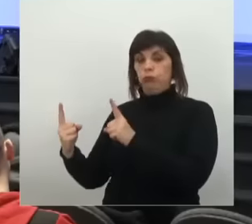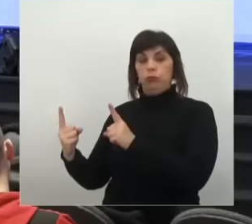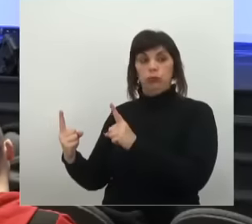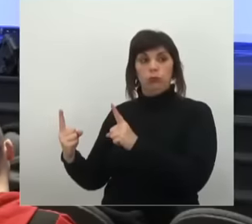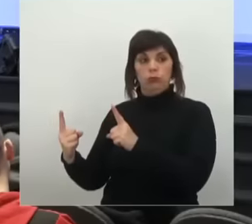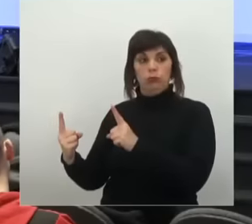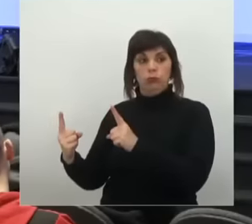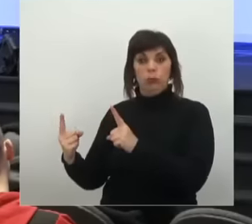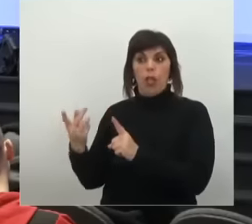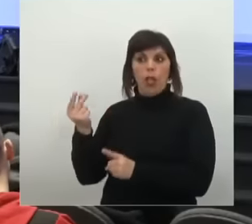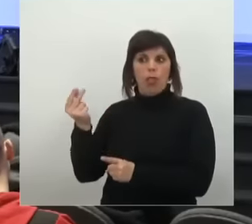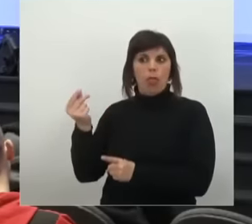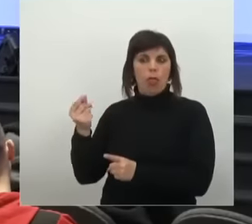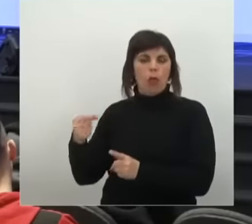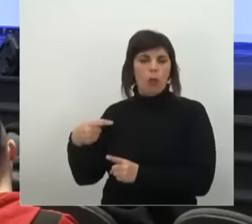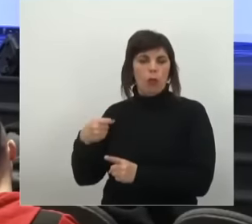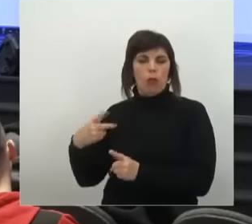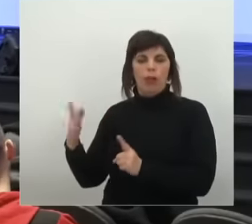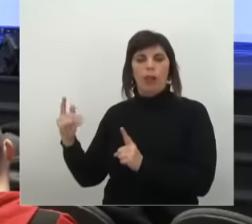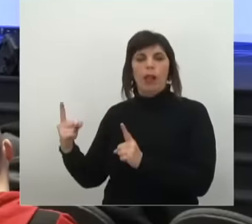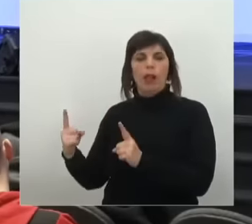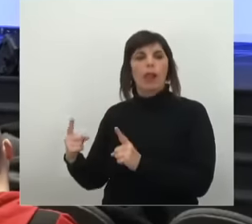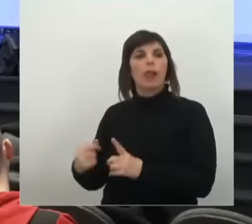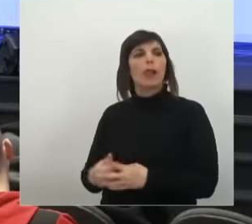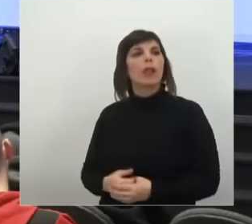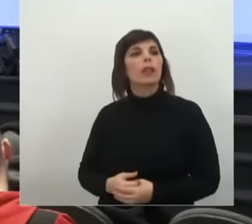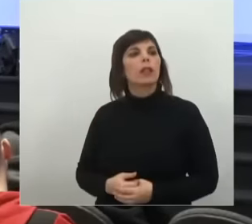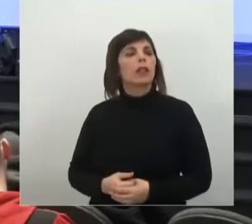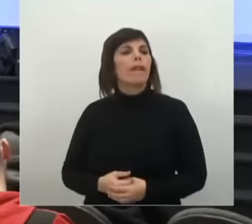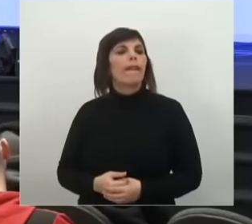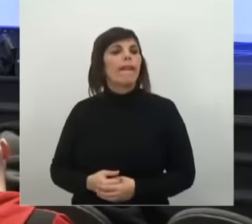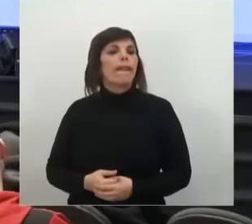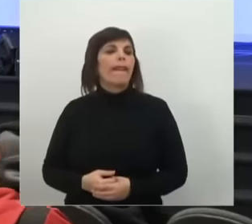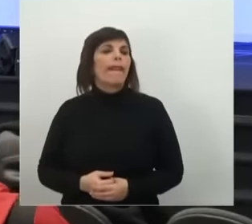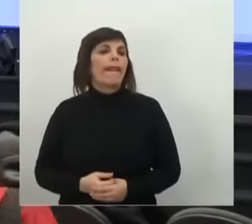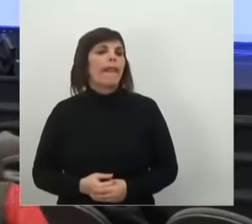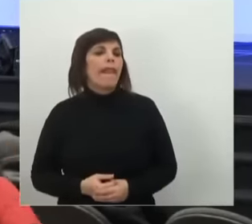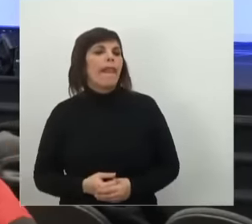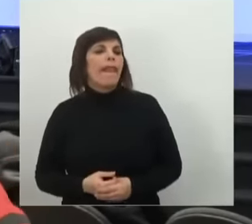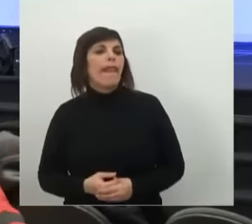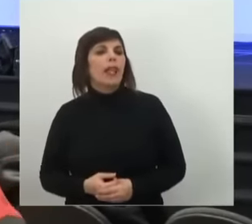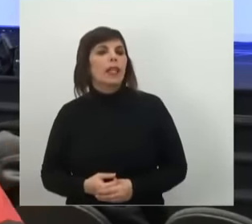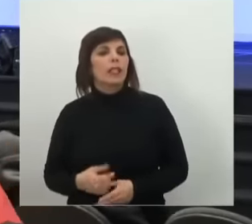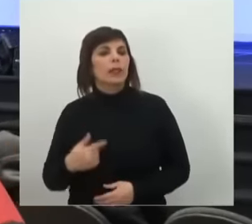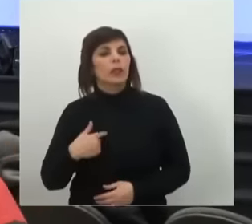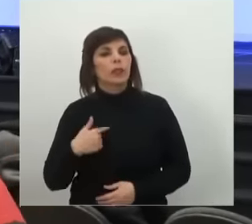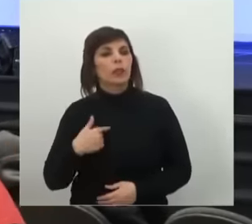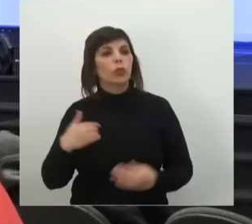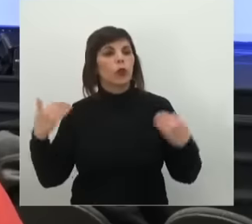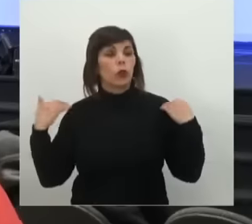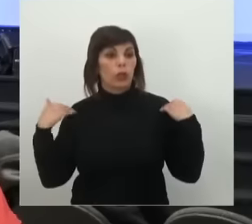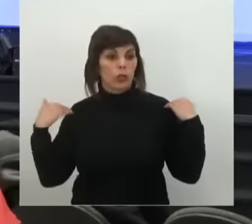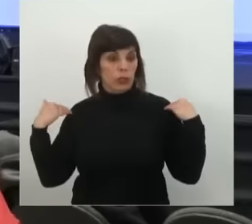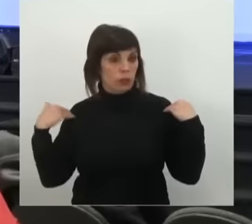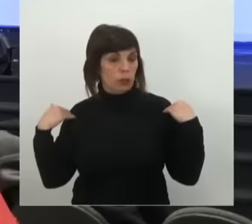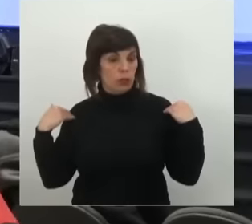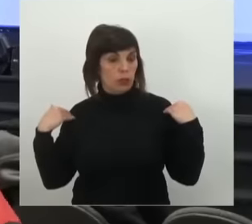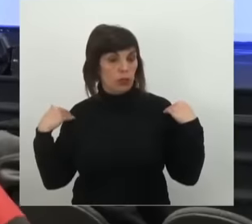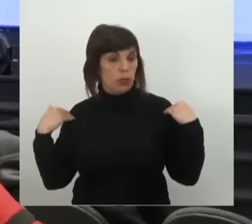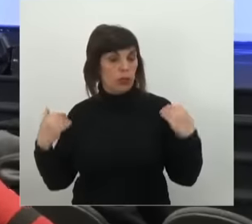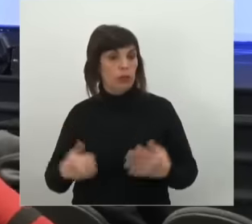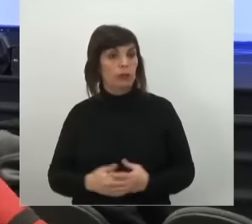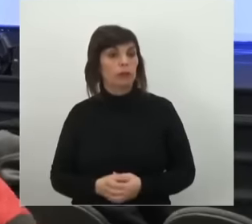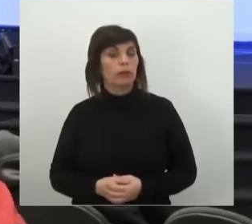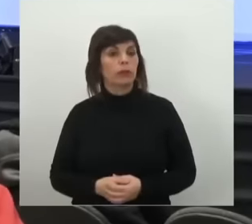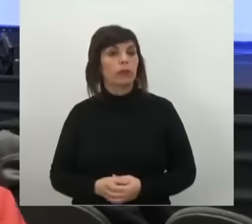persona que yo le tenía que dar dinero y resulta ser que en realidad no era mi servicio sino que yo era el responsable porque era aquella otra persona